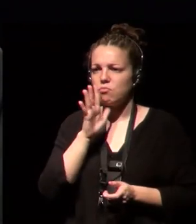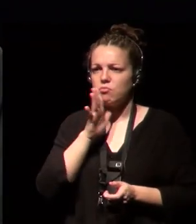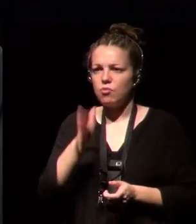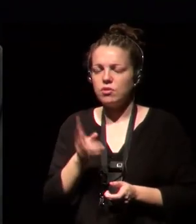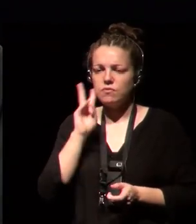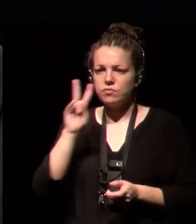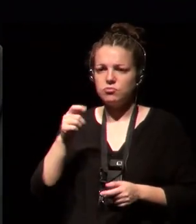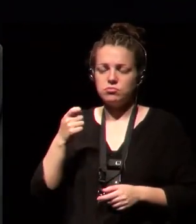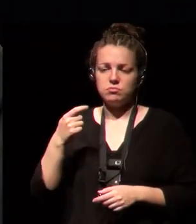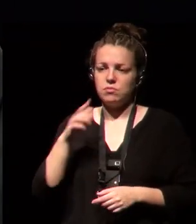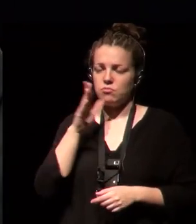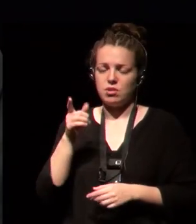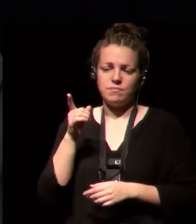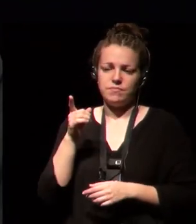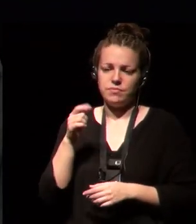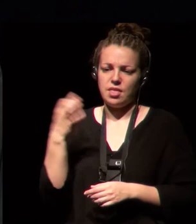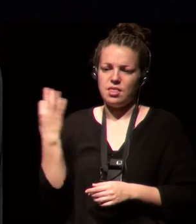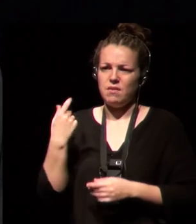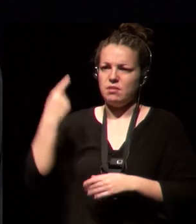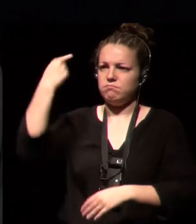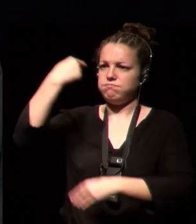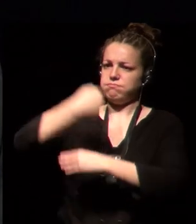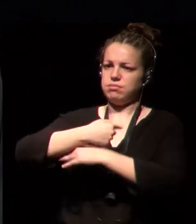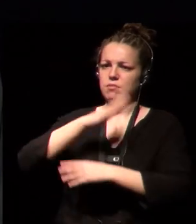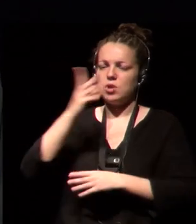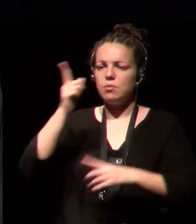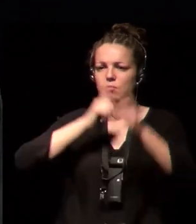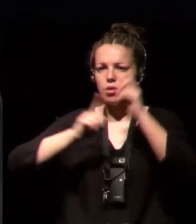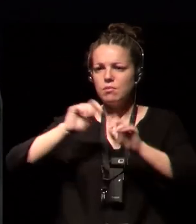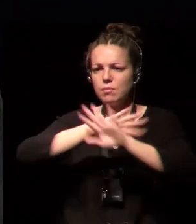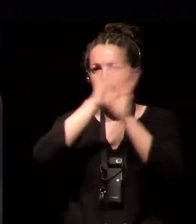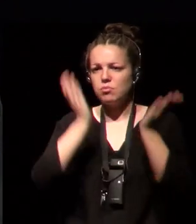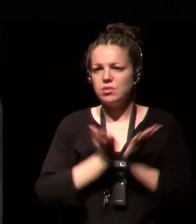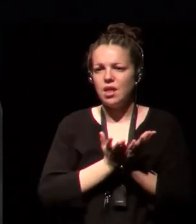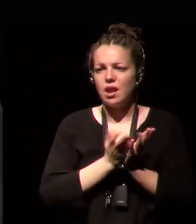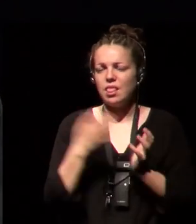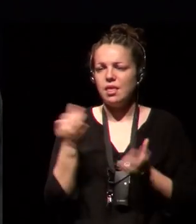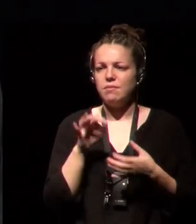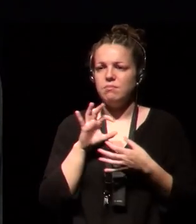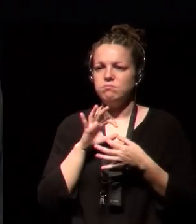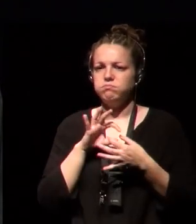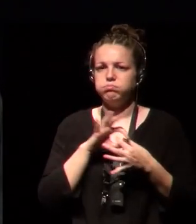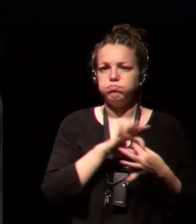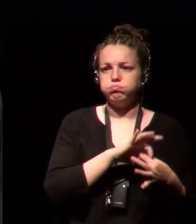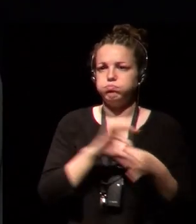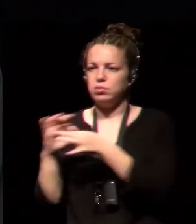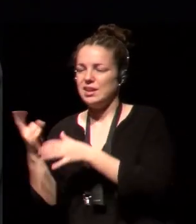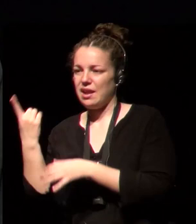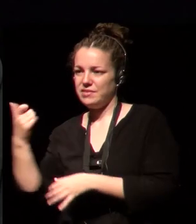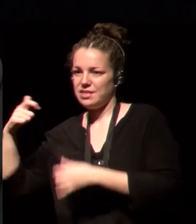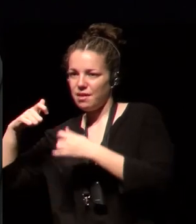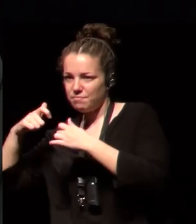que ese problema mundial esté conectado con nuestra necesidad personal, y esto pasará por la necesidad